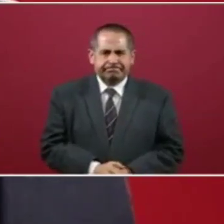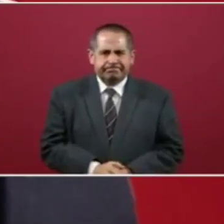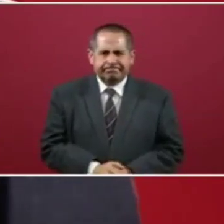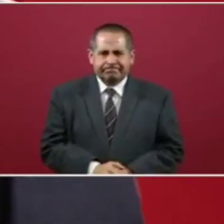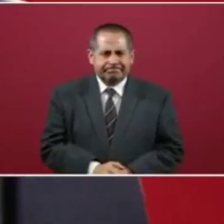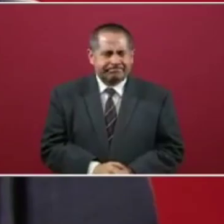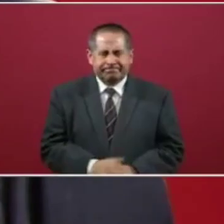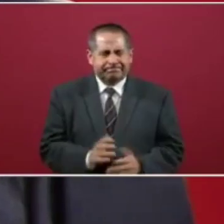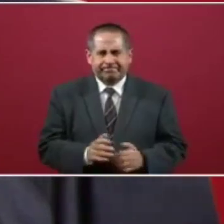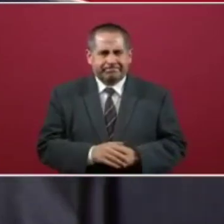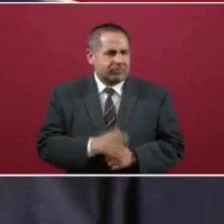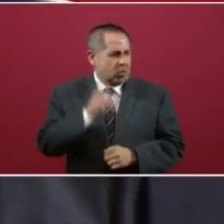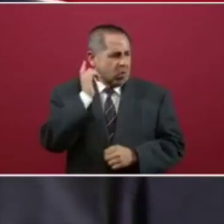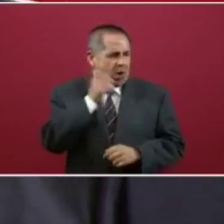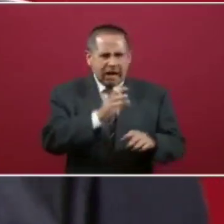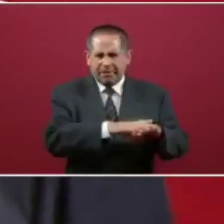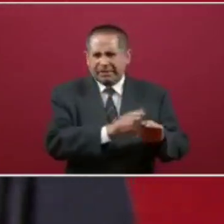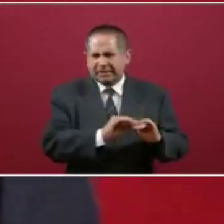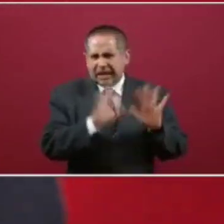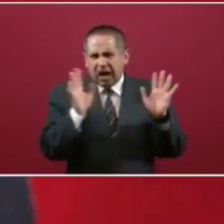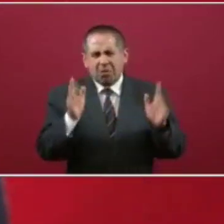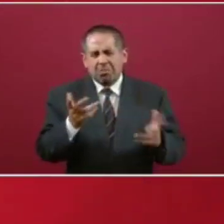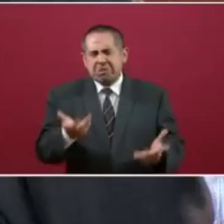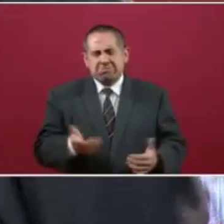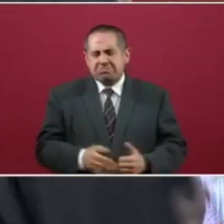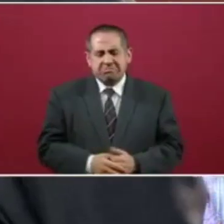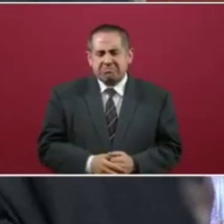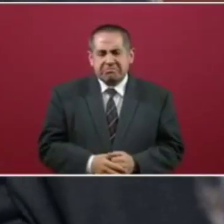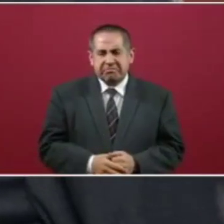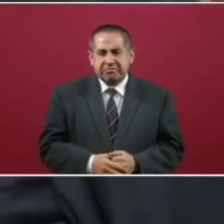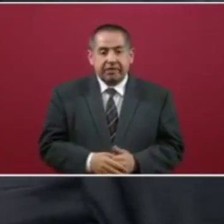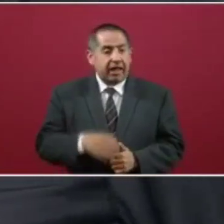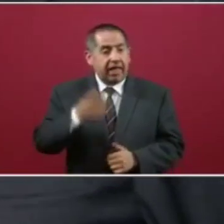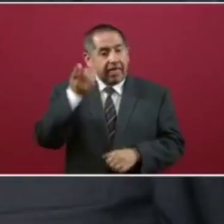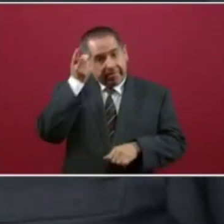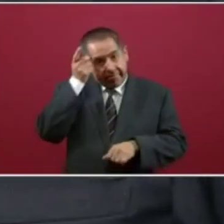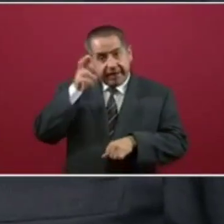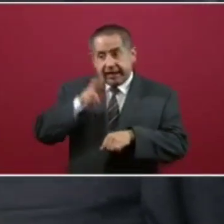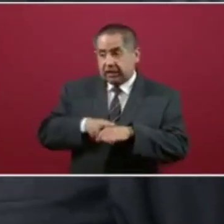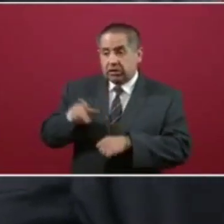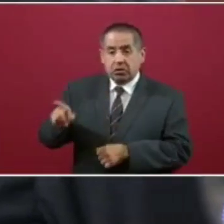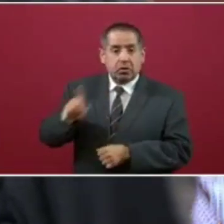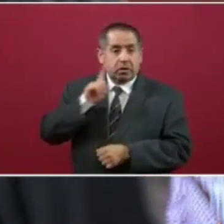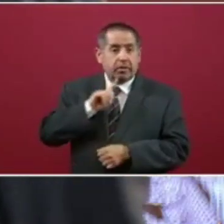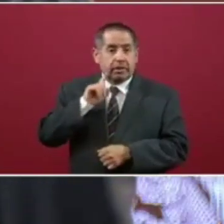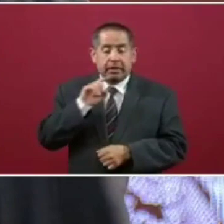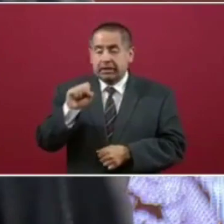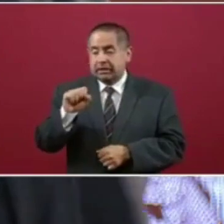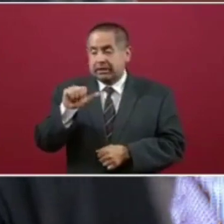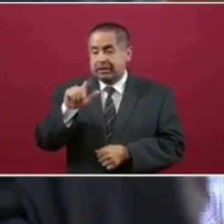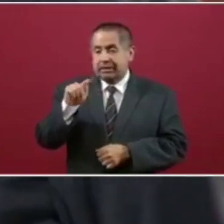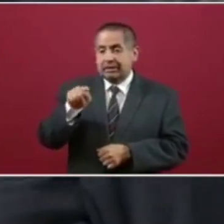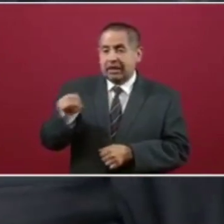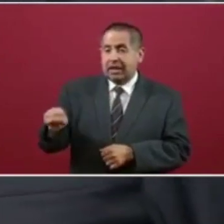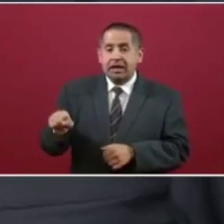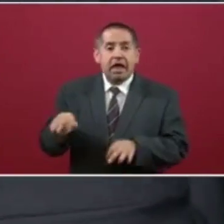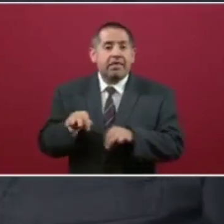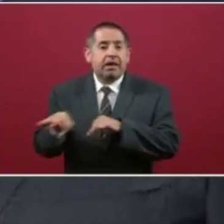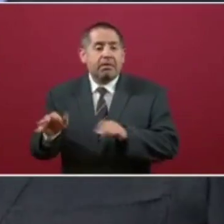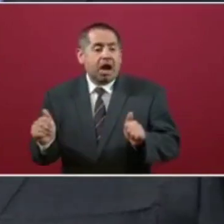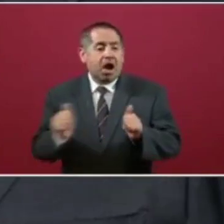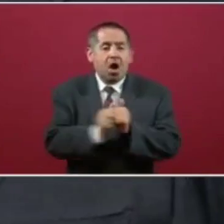Ojalá y se aclare todo esto. Inclusive la directora del SAT es colaboradora del